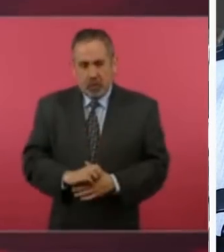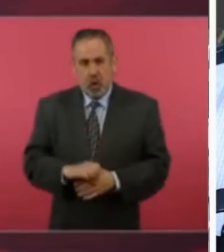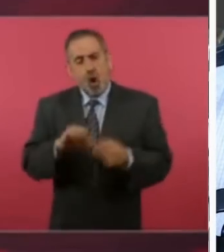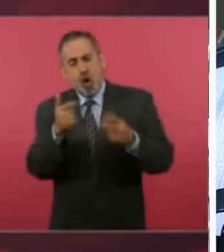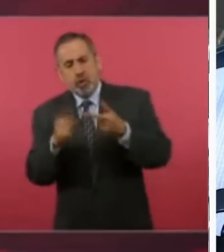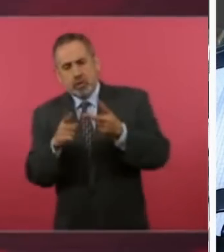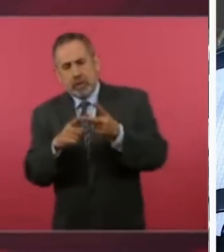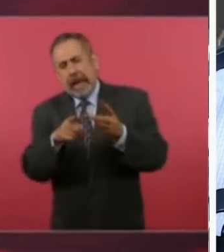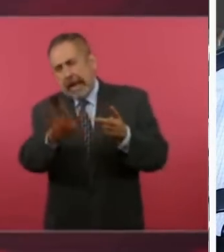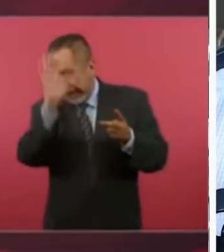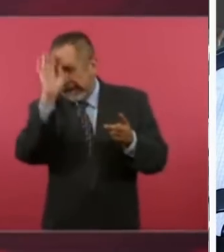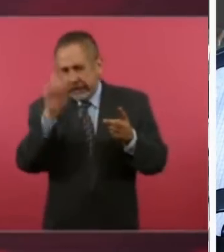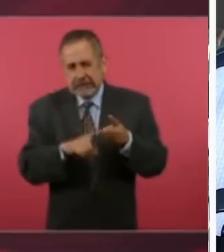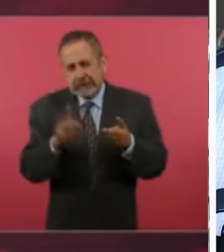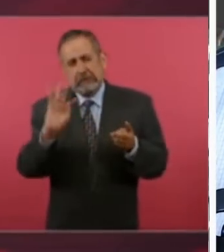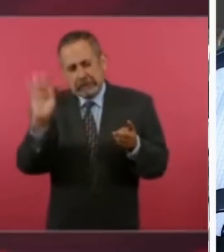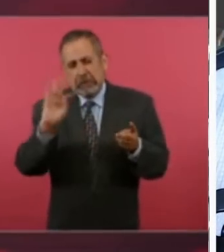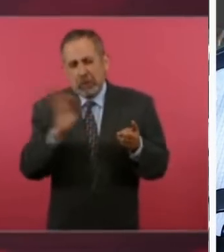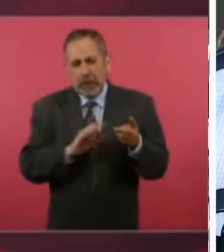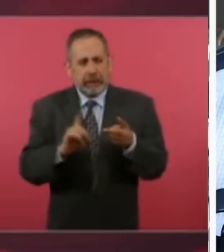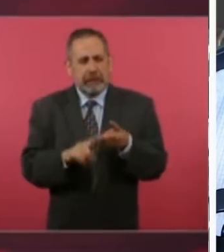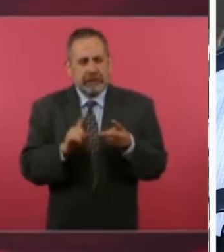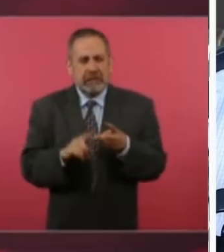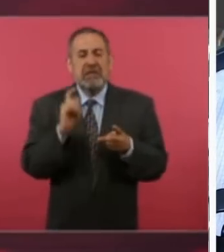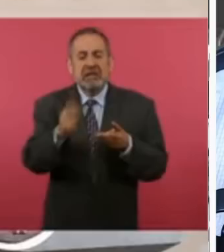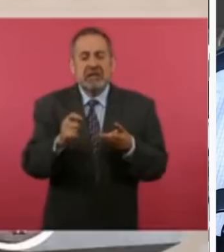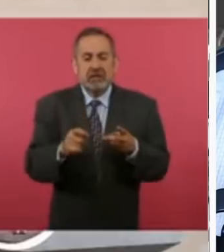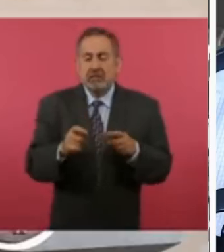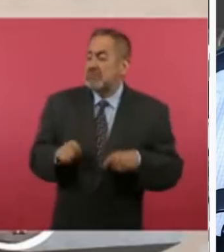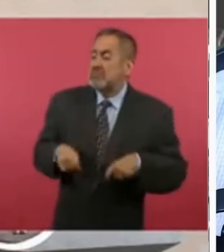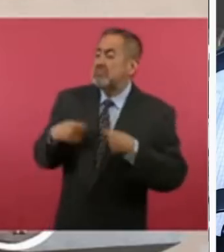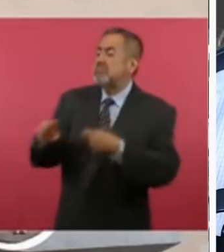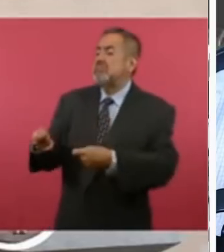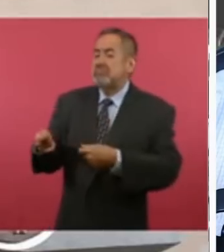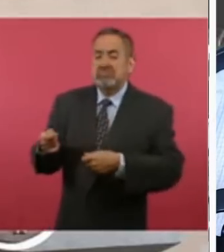Lo otro sí es posible, de que no se le dé